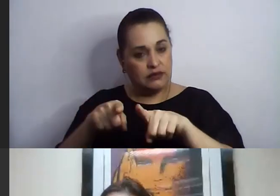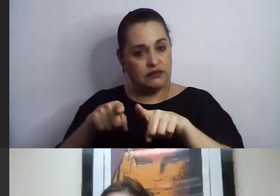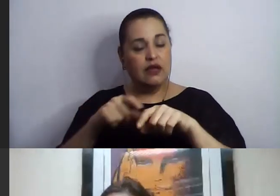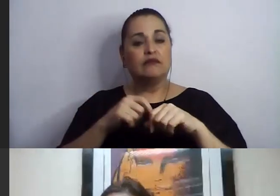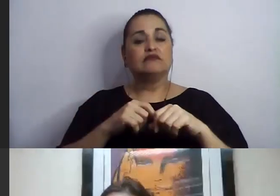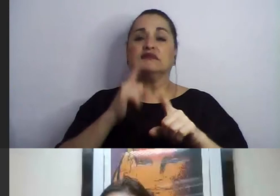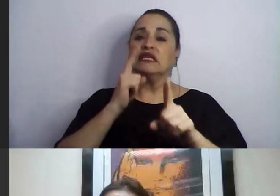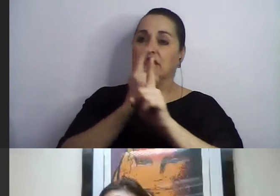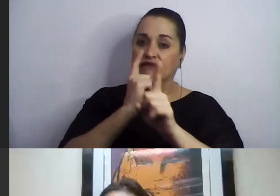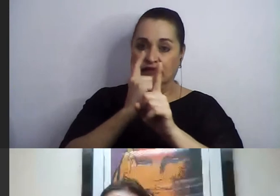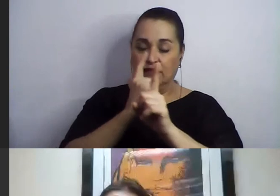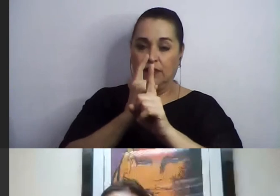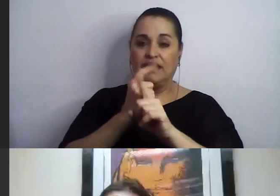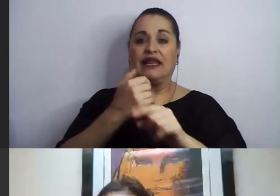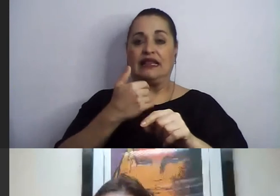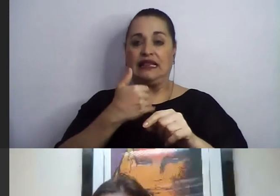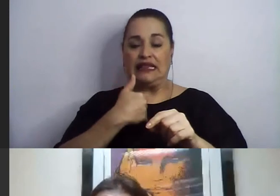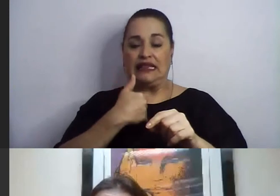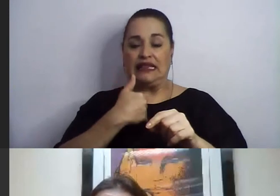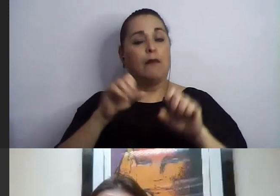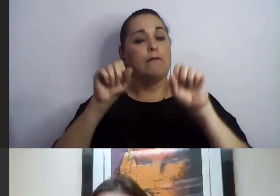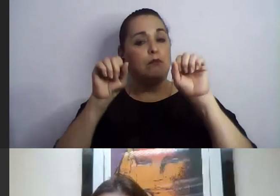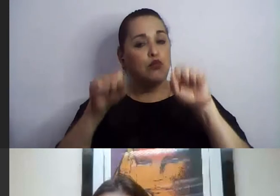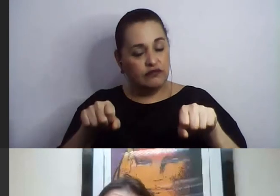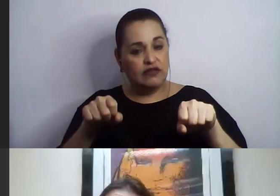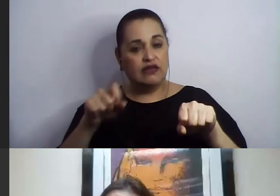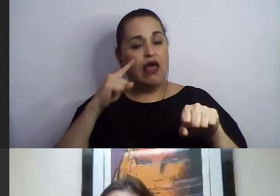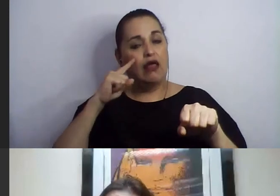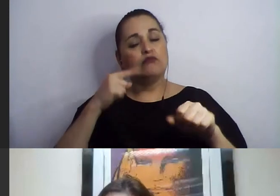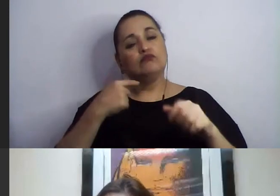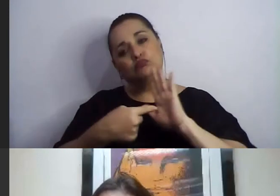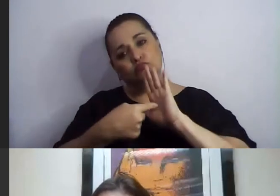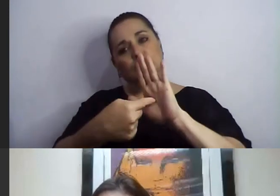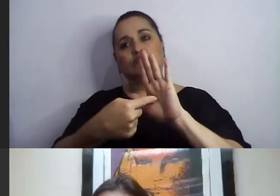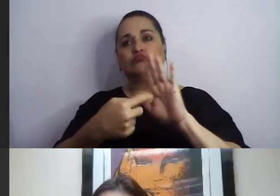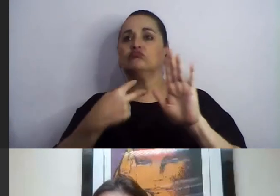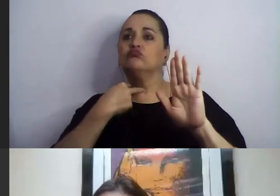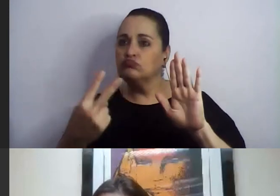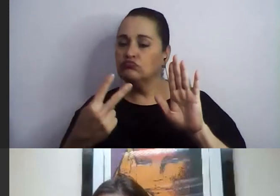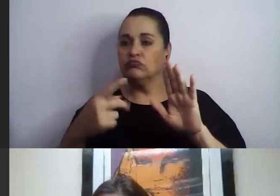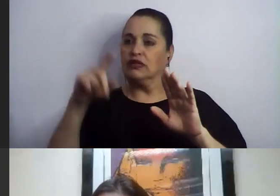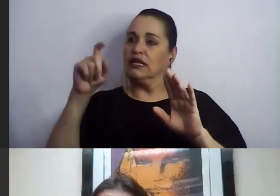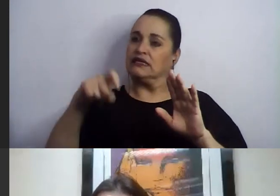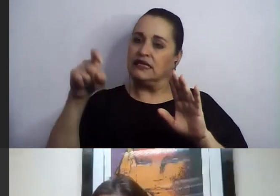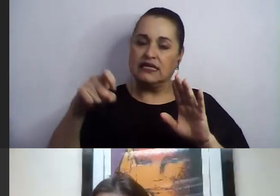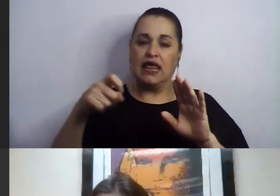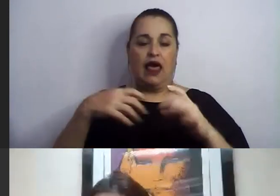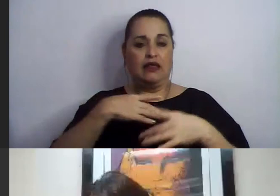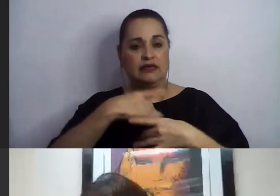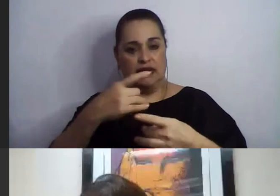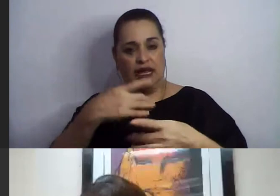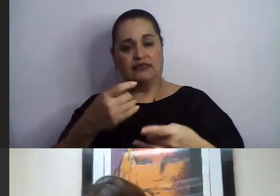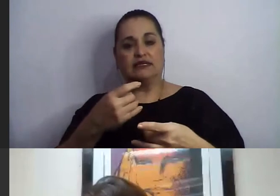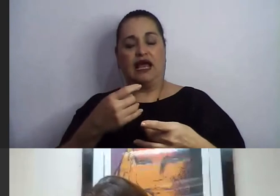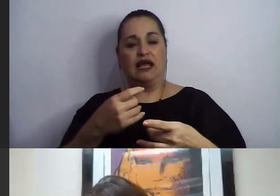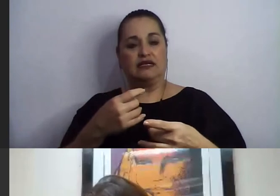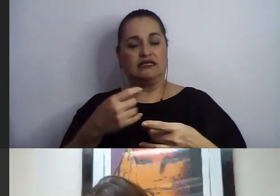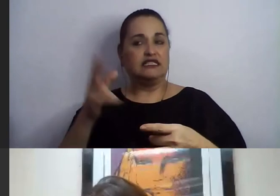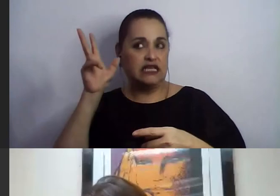efectivamente tengan posibilidad de manifestar sus necesidades sus intereses de efectivamente ser